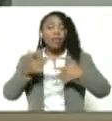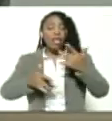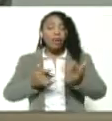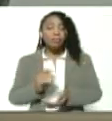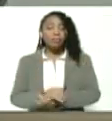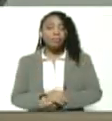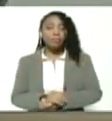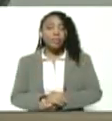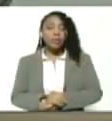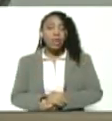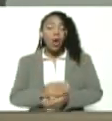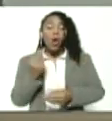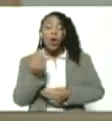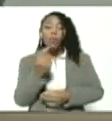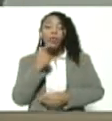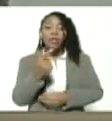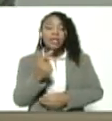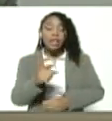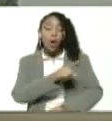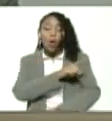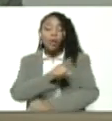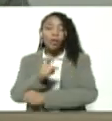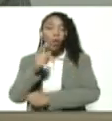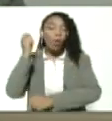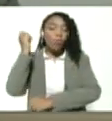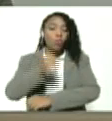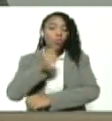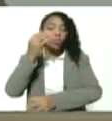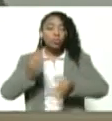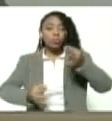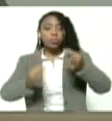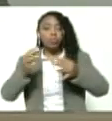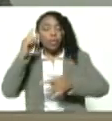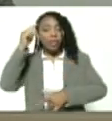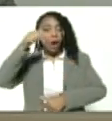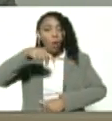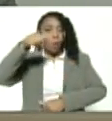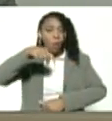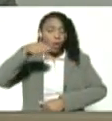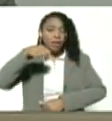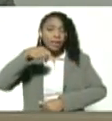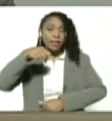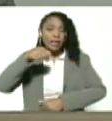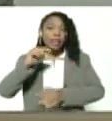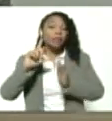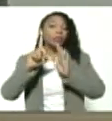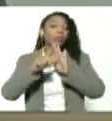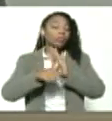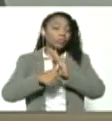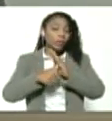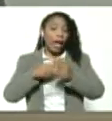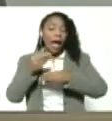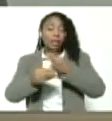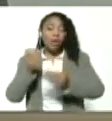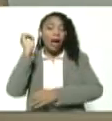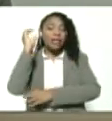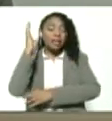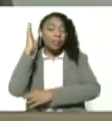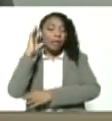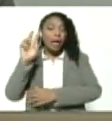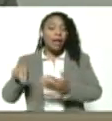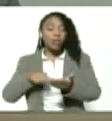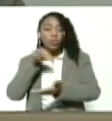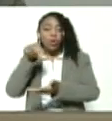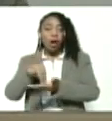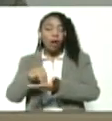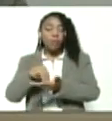Tal como lo establece nuestro ordenamiento jurídico en el día de hoy, y luego de haber sido designados por la Asamblea Nacional,